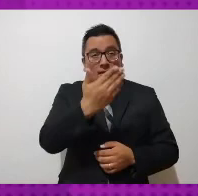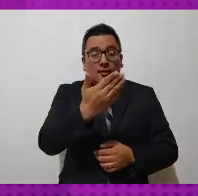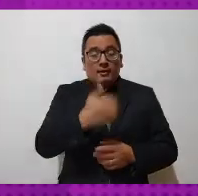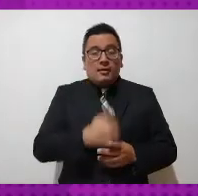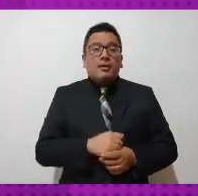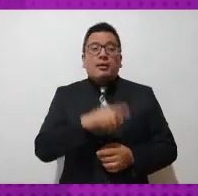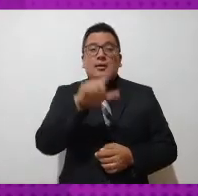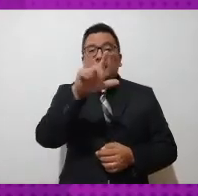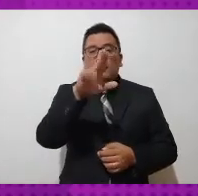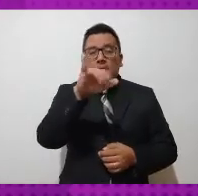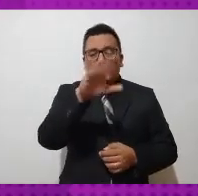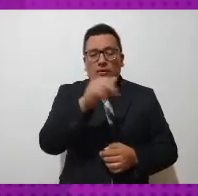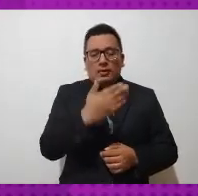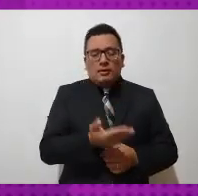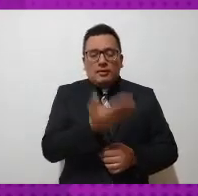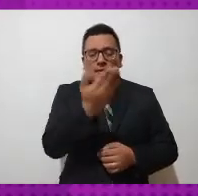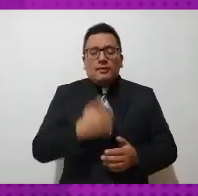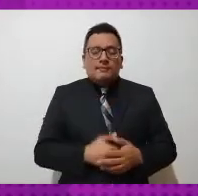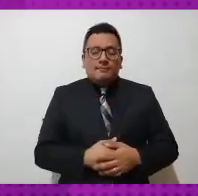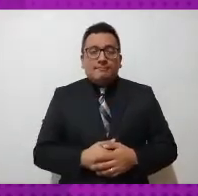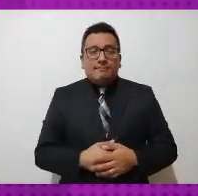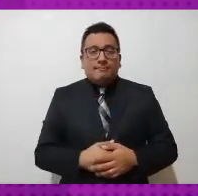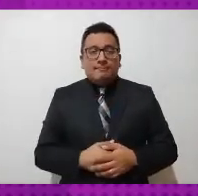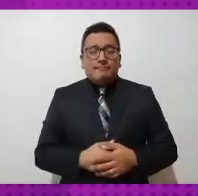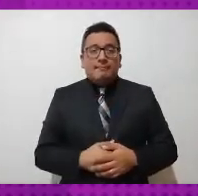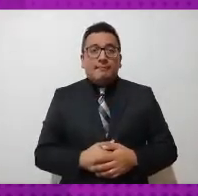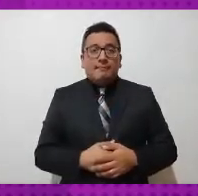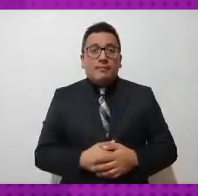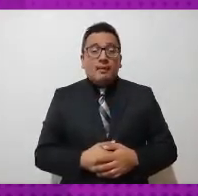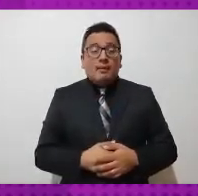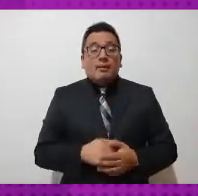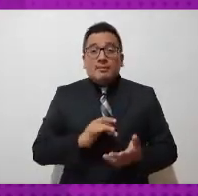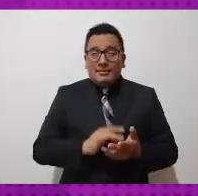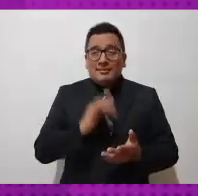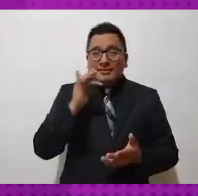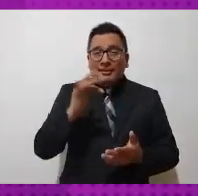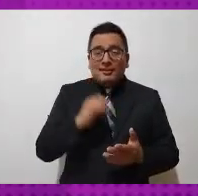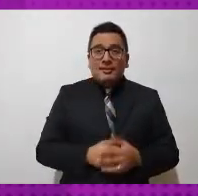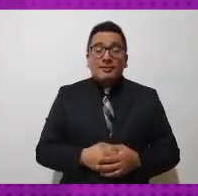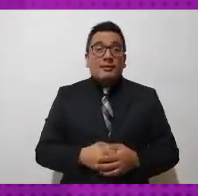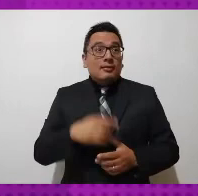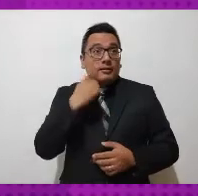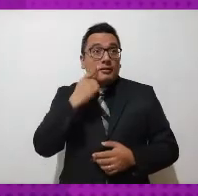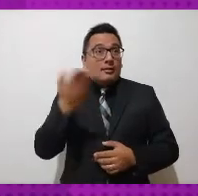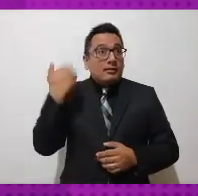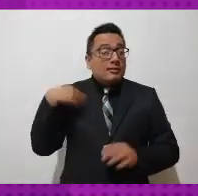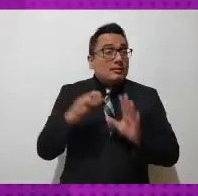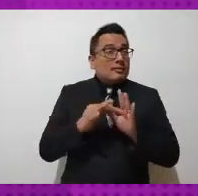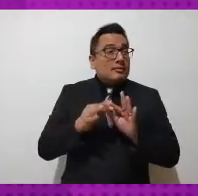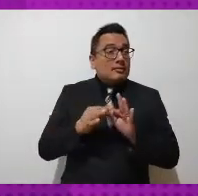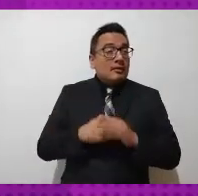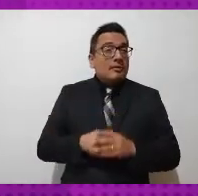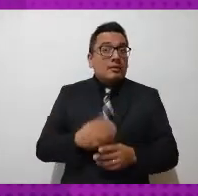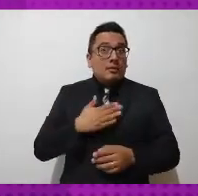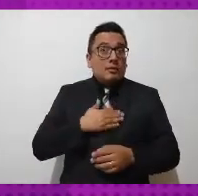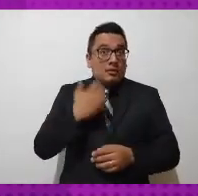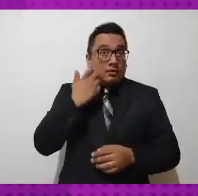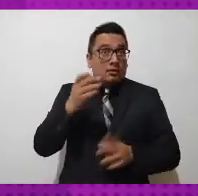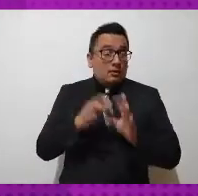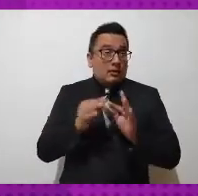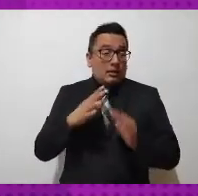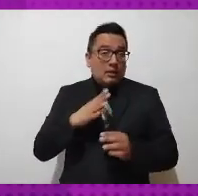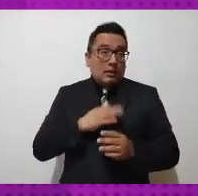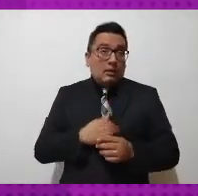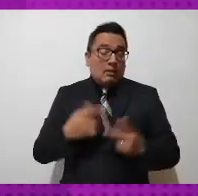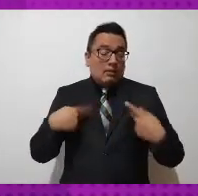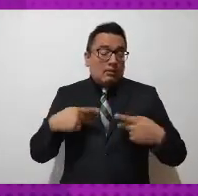electoral Lucía Peraza. Adelante, Lucía, por favor. Gracias. Con respecto a esta pregunta, me gustaría mencionar que